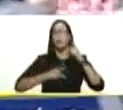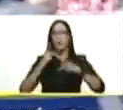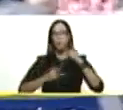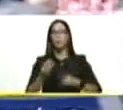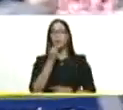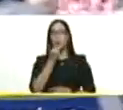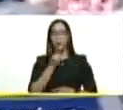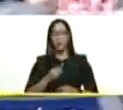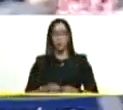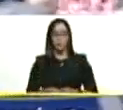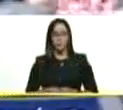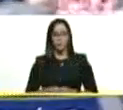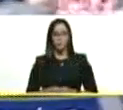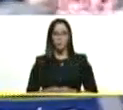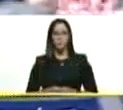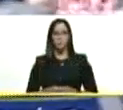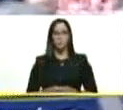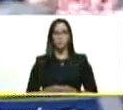alimento.